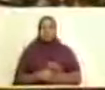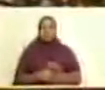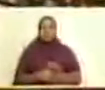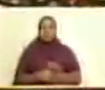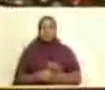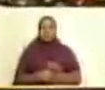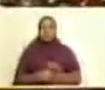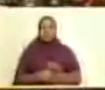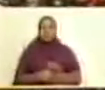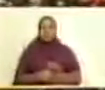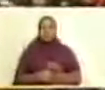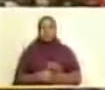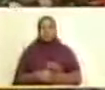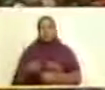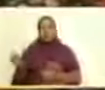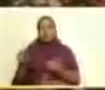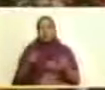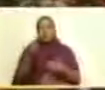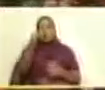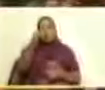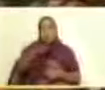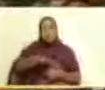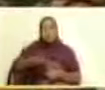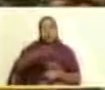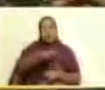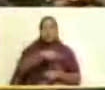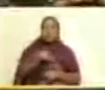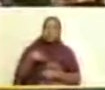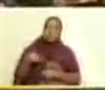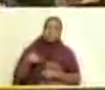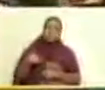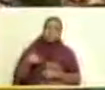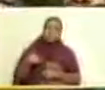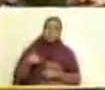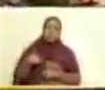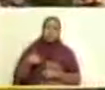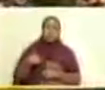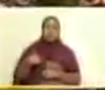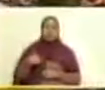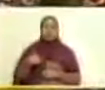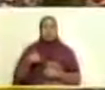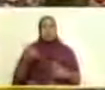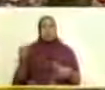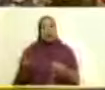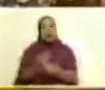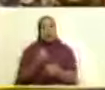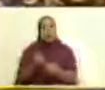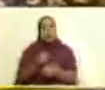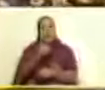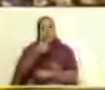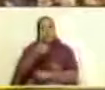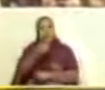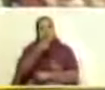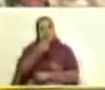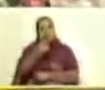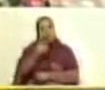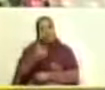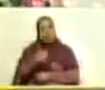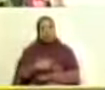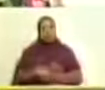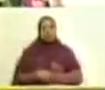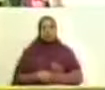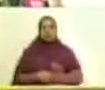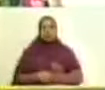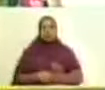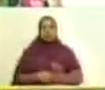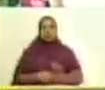Pero no lo había querido hablar públicamente, porque hasta que uno no haya trabajado una cosa bien, bien, bien,